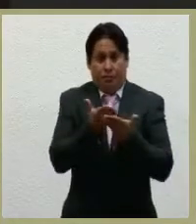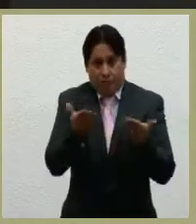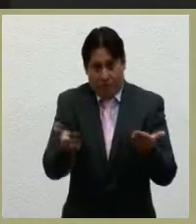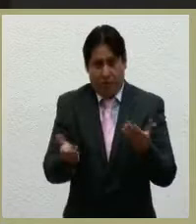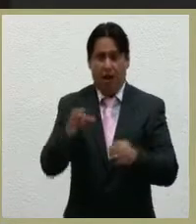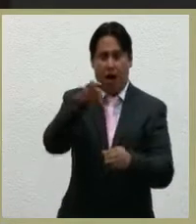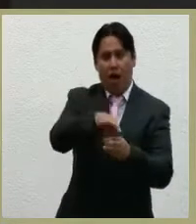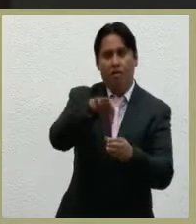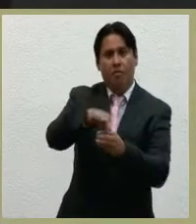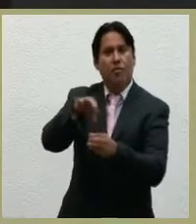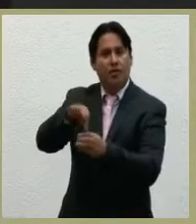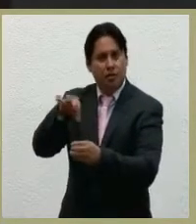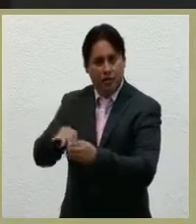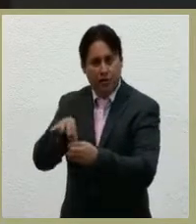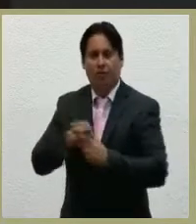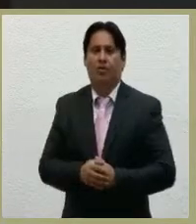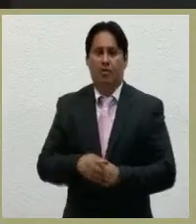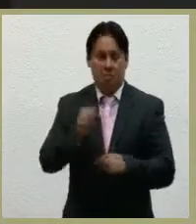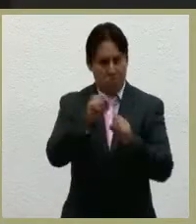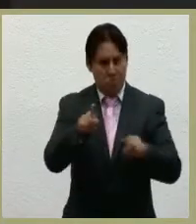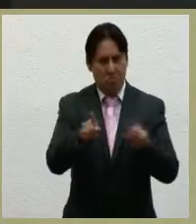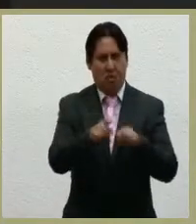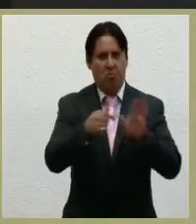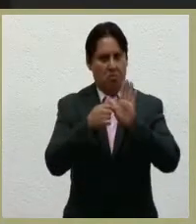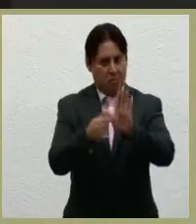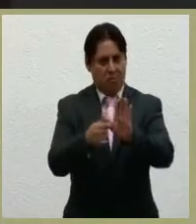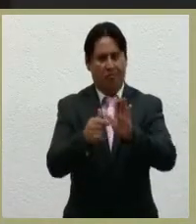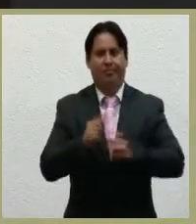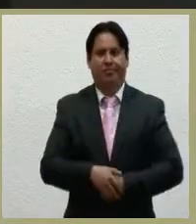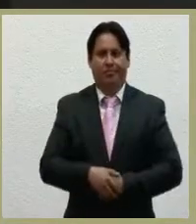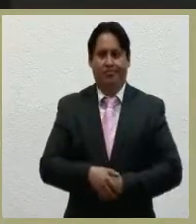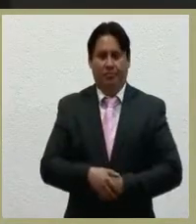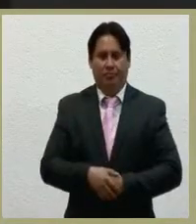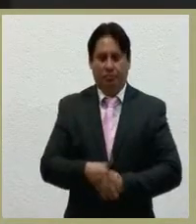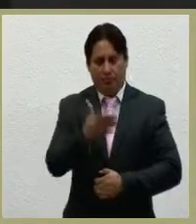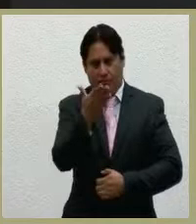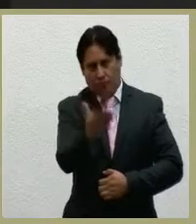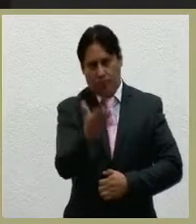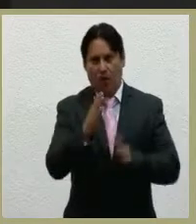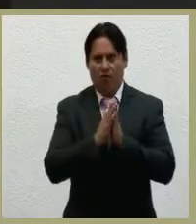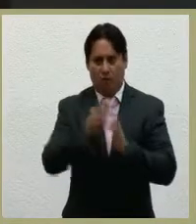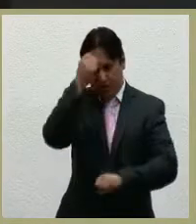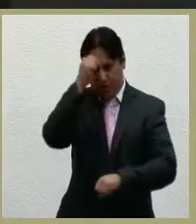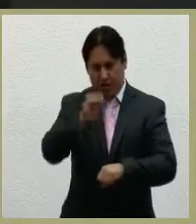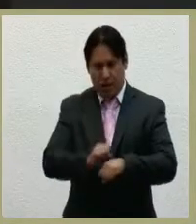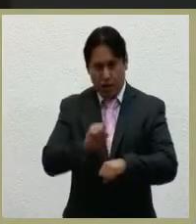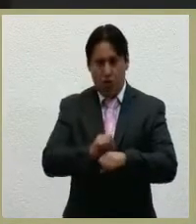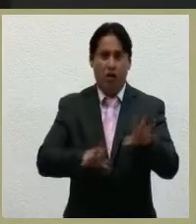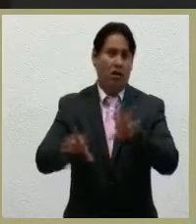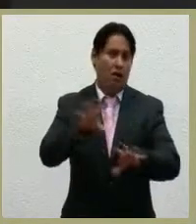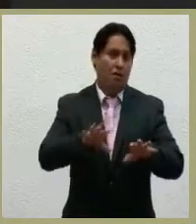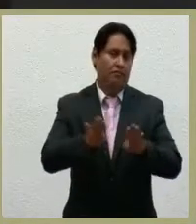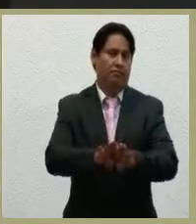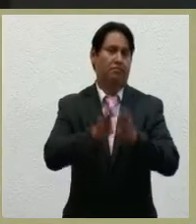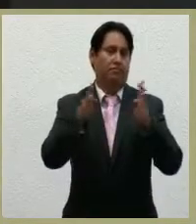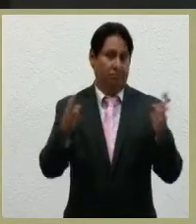someter a votación nominal las propuestas presentadas, por lo que solicito a la Secretaría de Servicios Parlamentarios abra